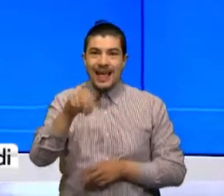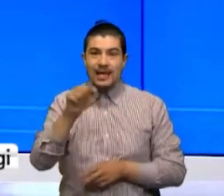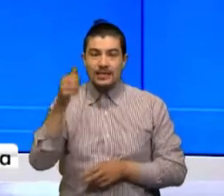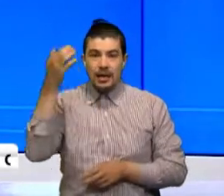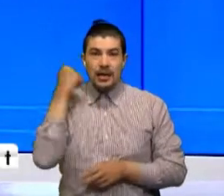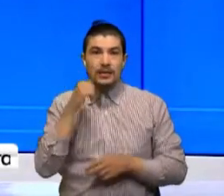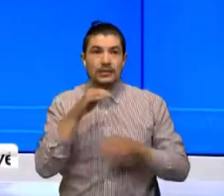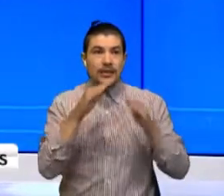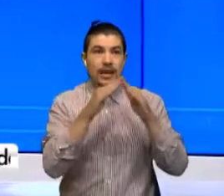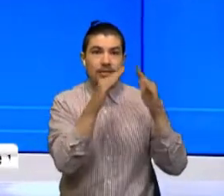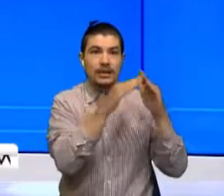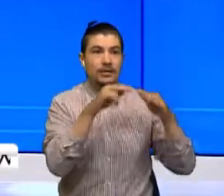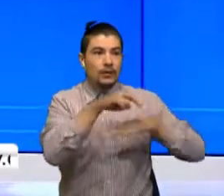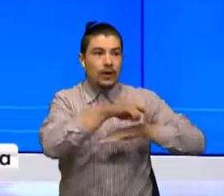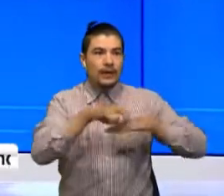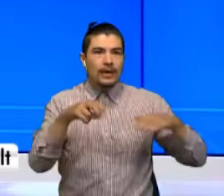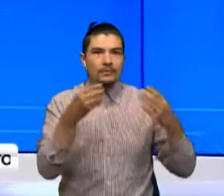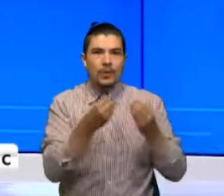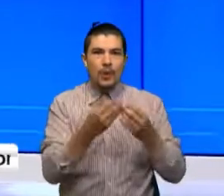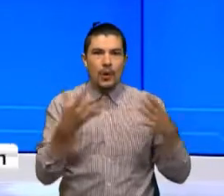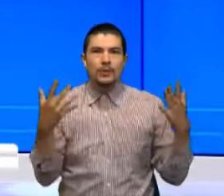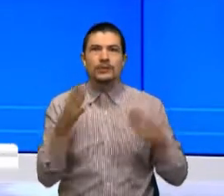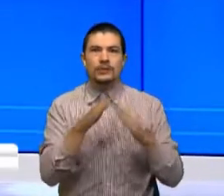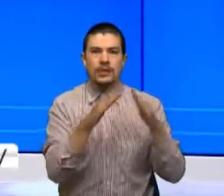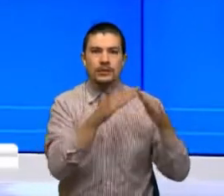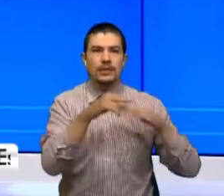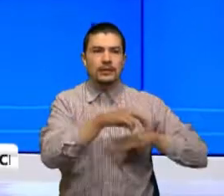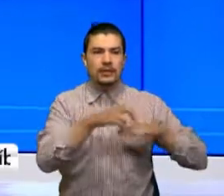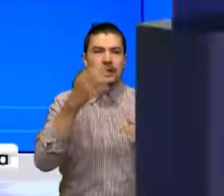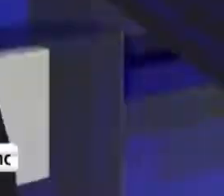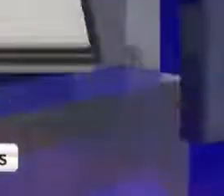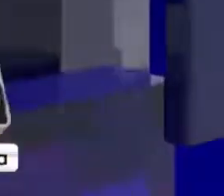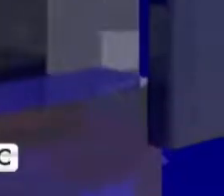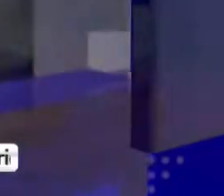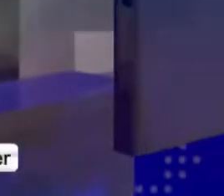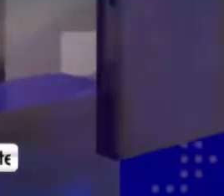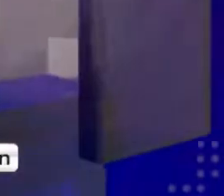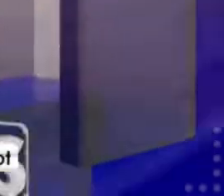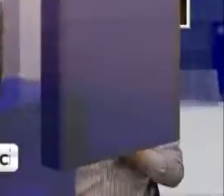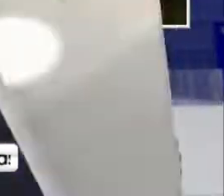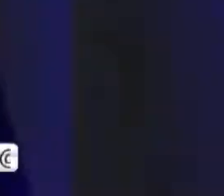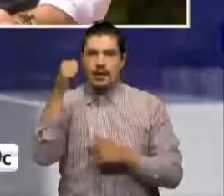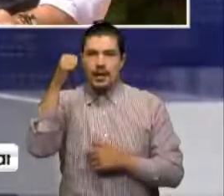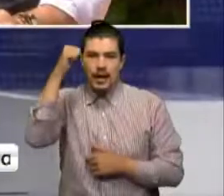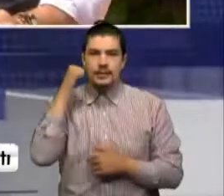hurto a residencias. Eduardo Pinilla, usted tiene más detalles de esta información. Adelante, buenas tardes.